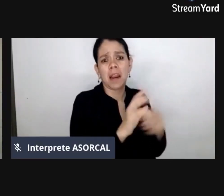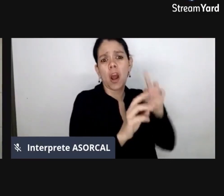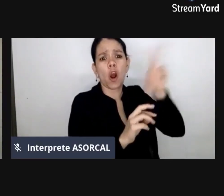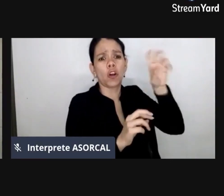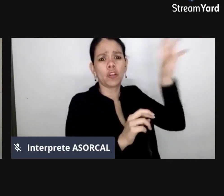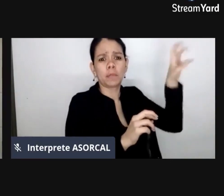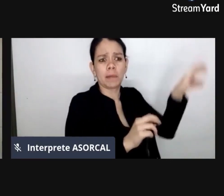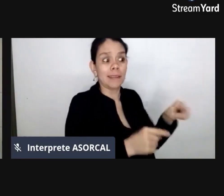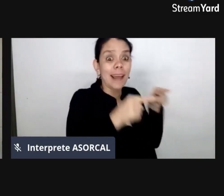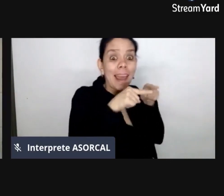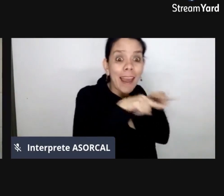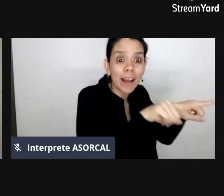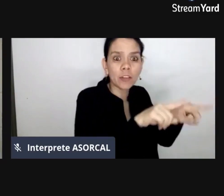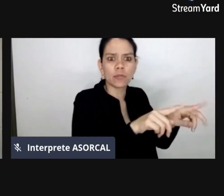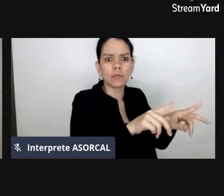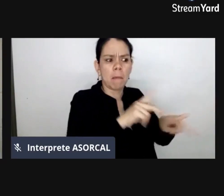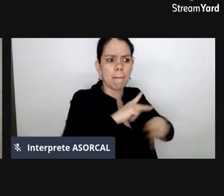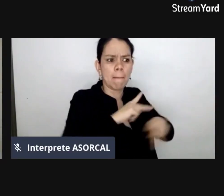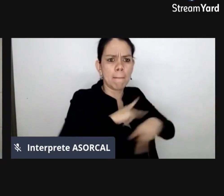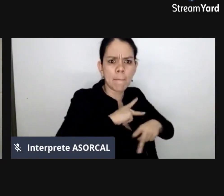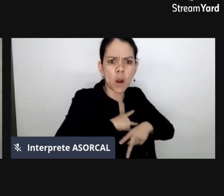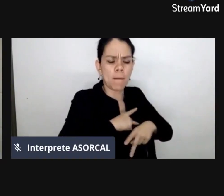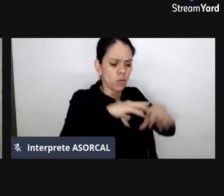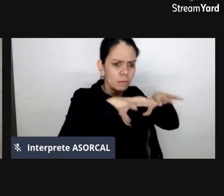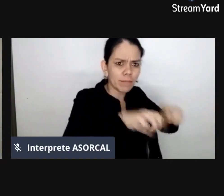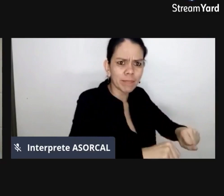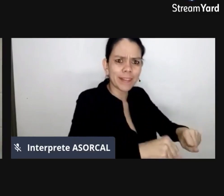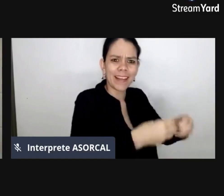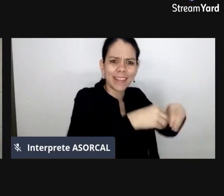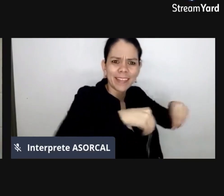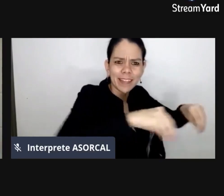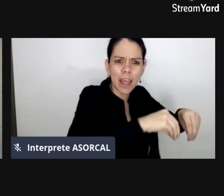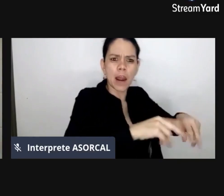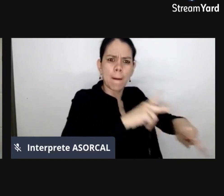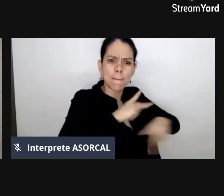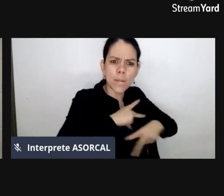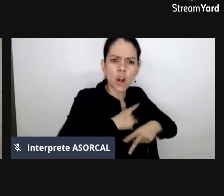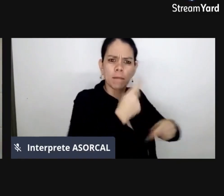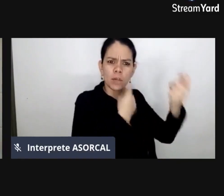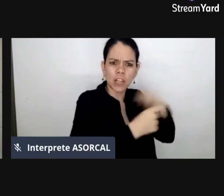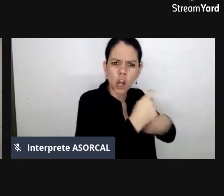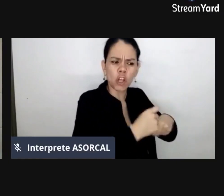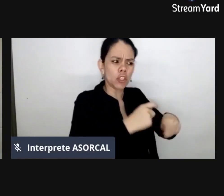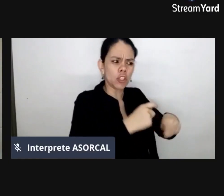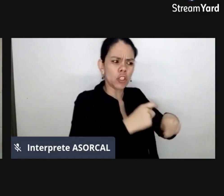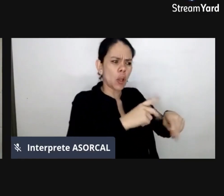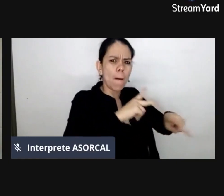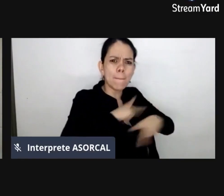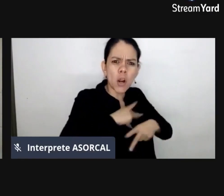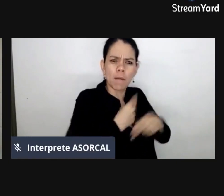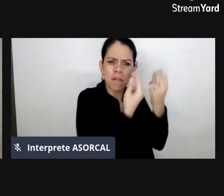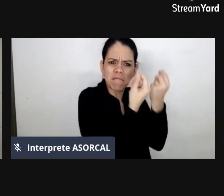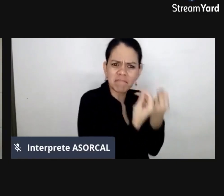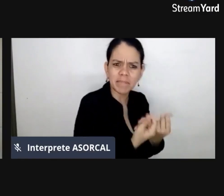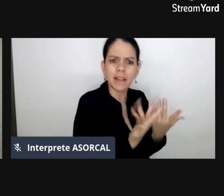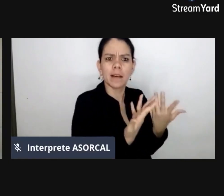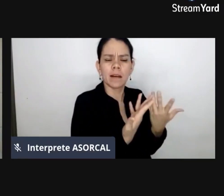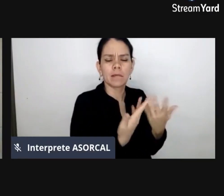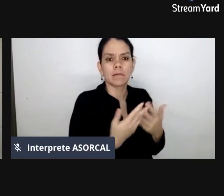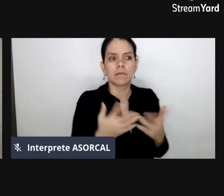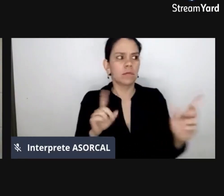del comercio y de los bancos que concedían los créditos, lo que llamaban el cuadrado mágico del café o el cuadrado mágico de la